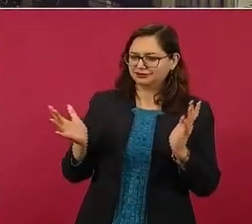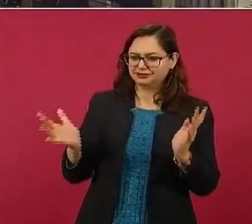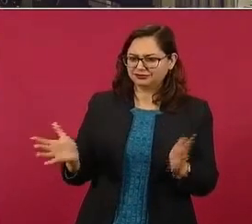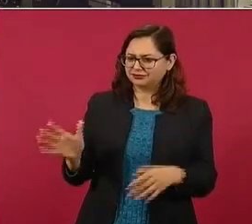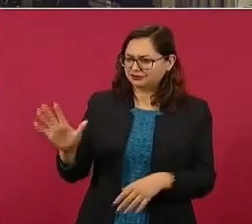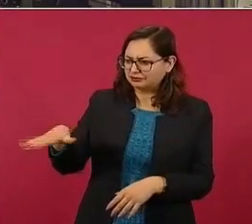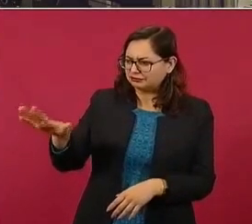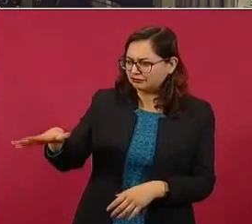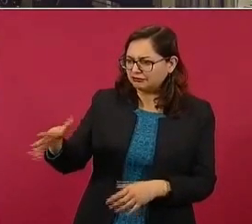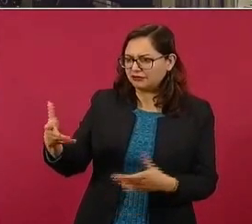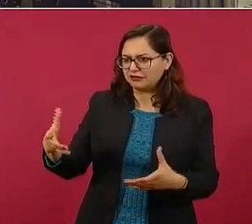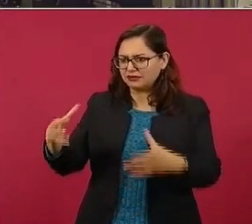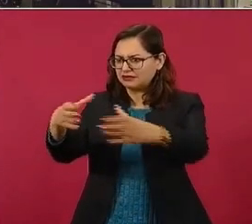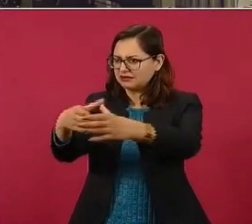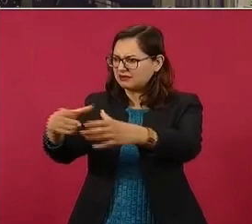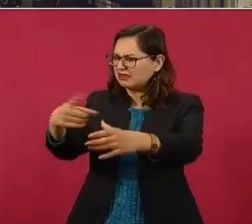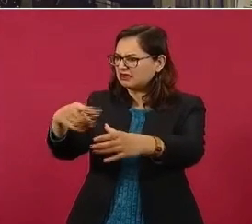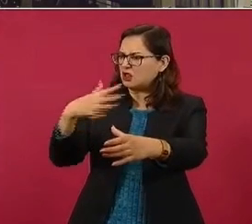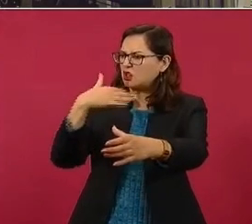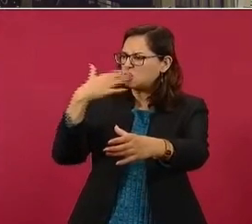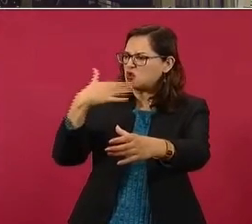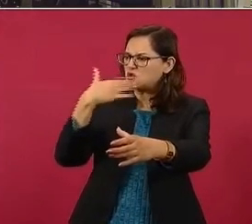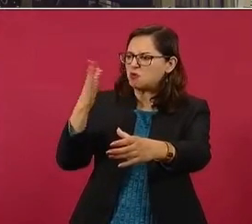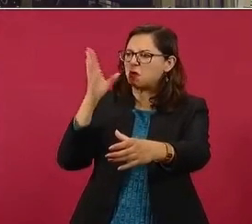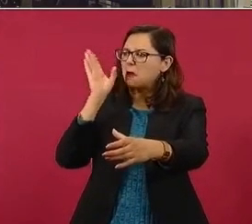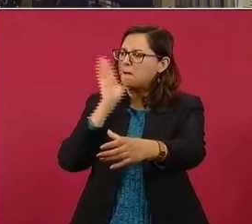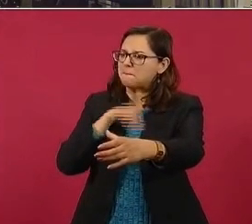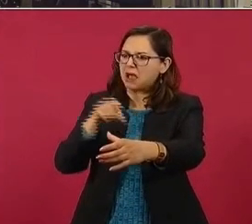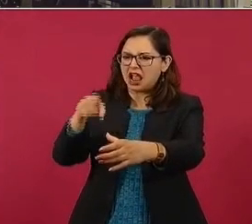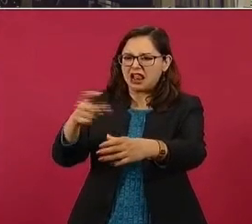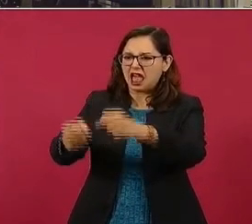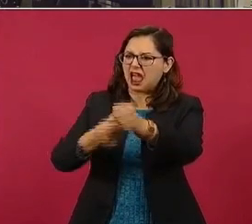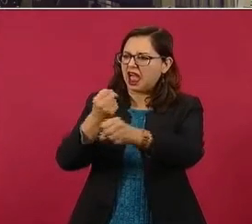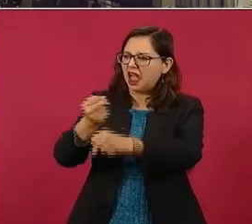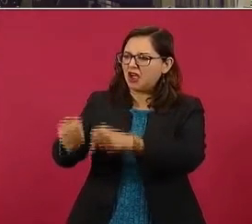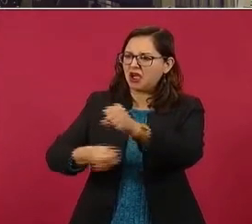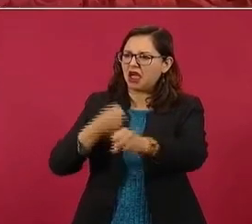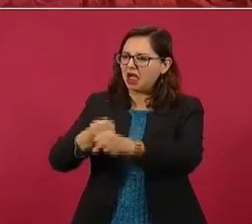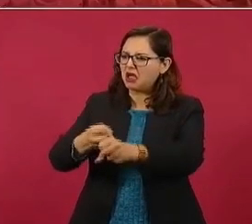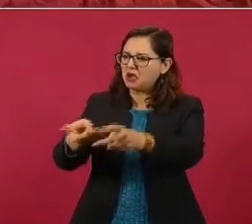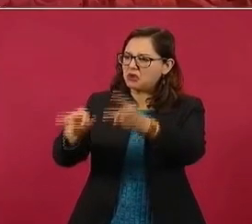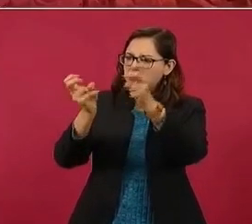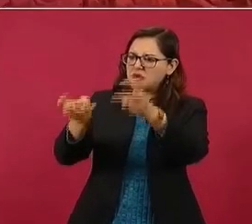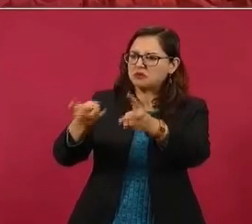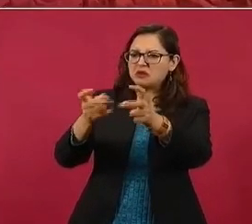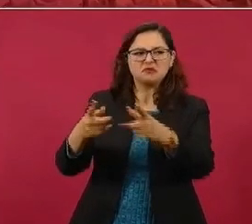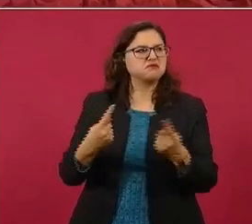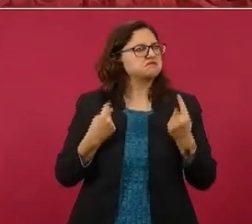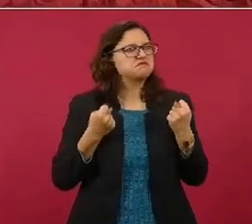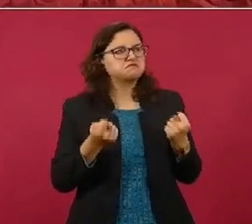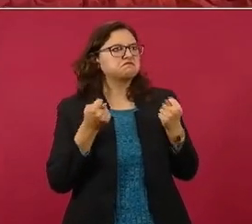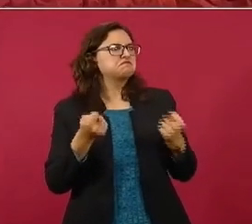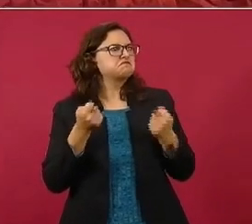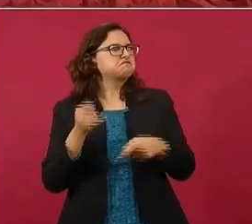en contra del régimen corrupto que imperó durante mucho tiempo, lo defienden